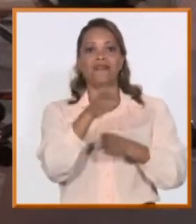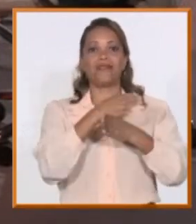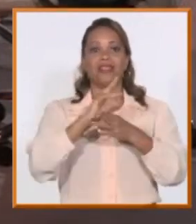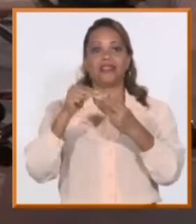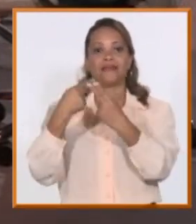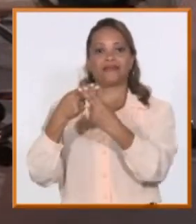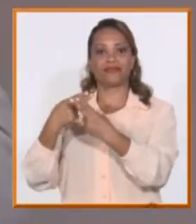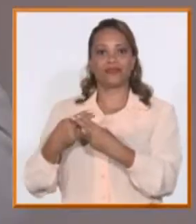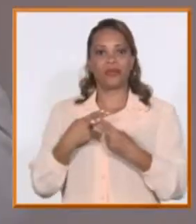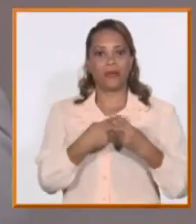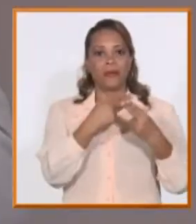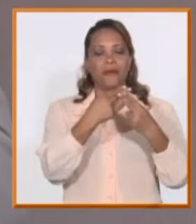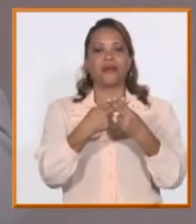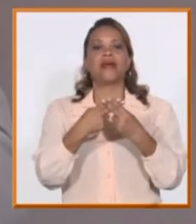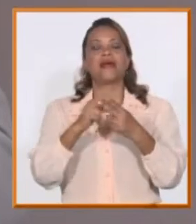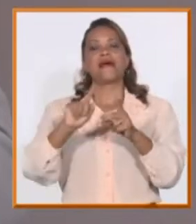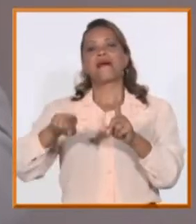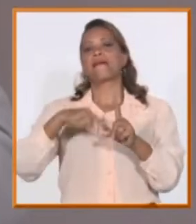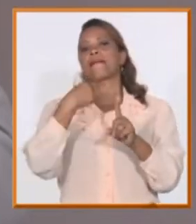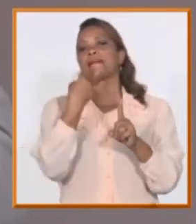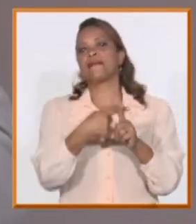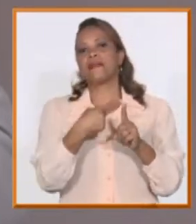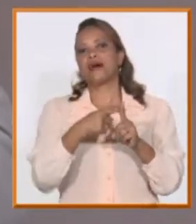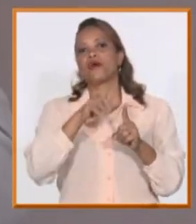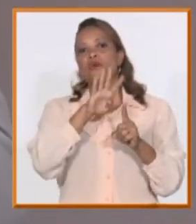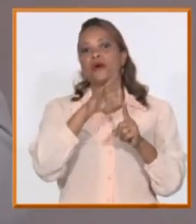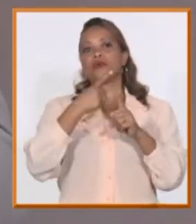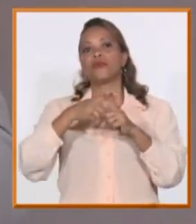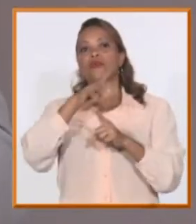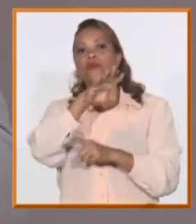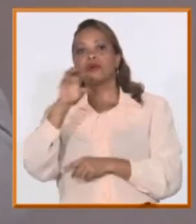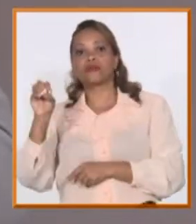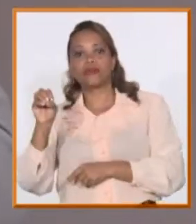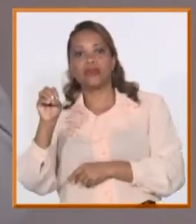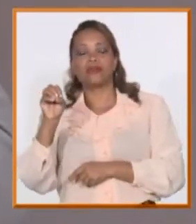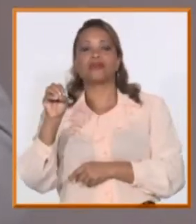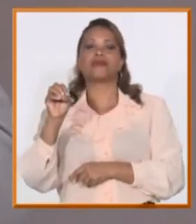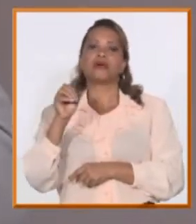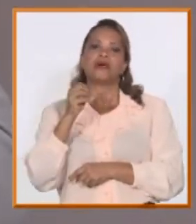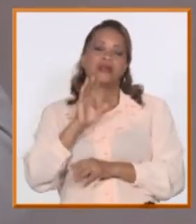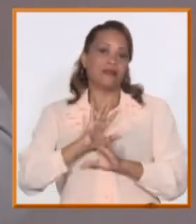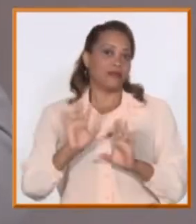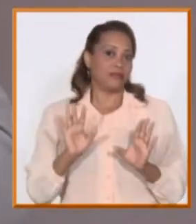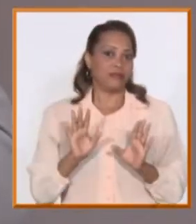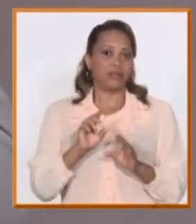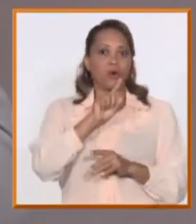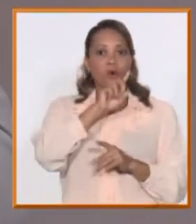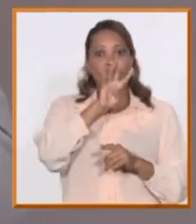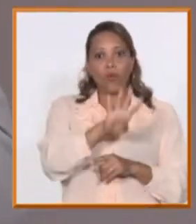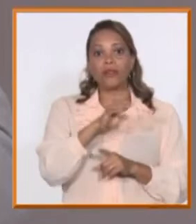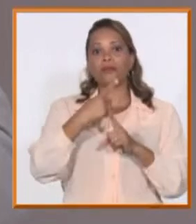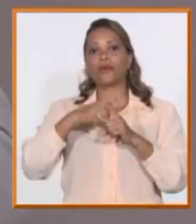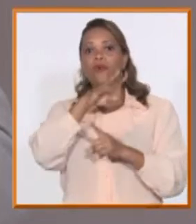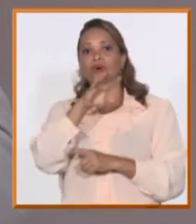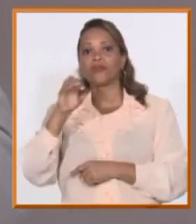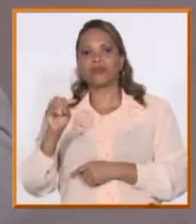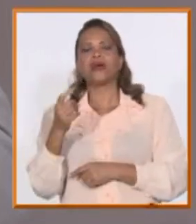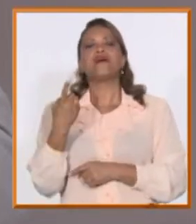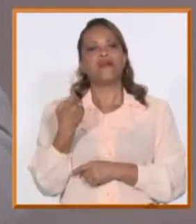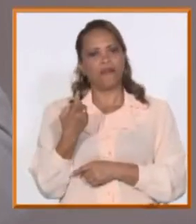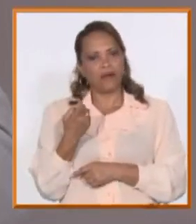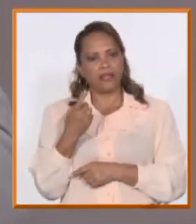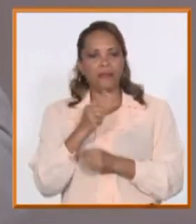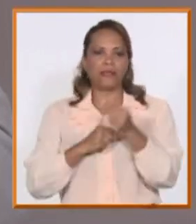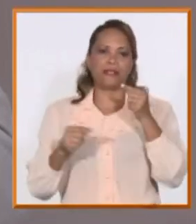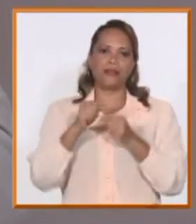y además de eso, sumar al 4x400, bueno, ya hablaban del 4%, el 4x400, que le falta su principal